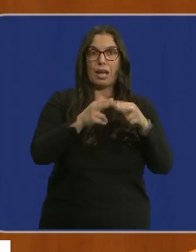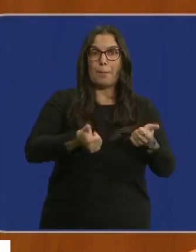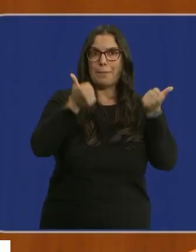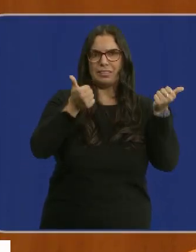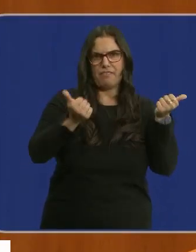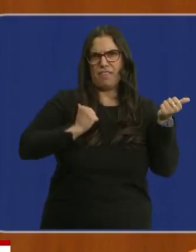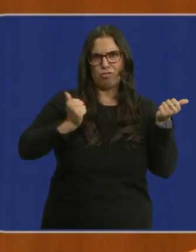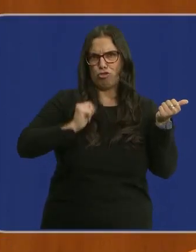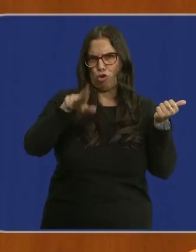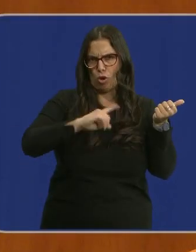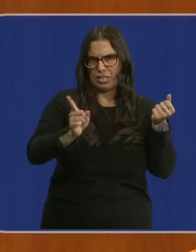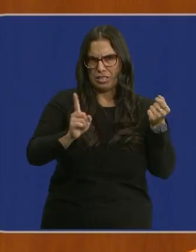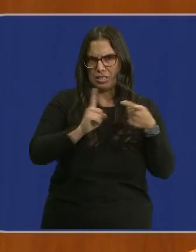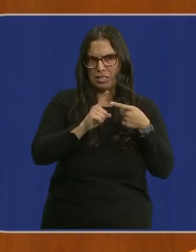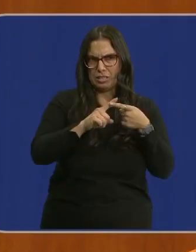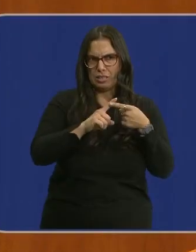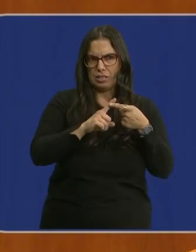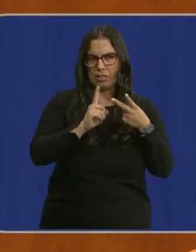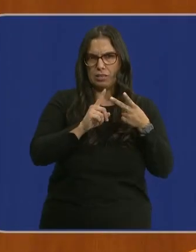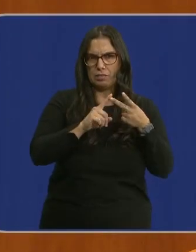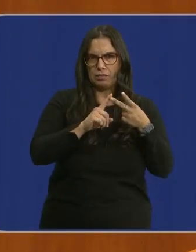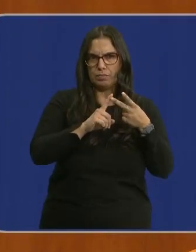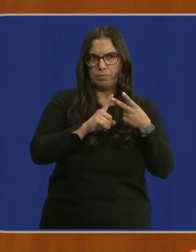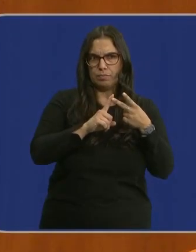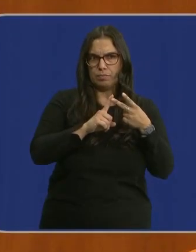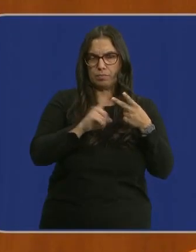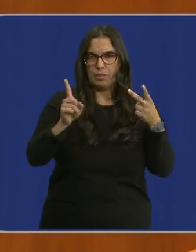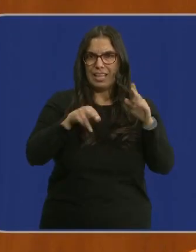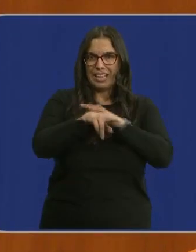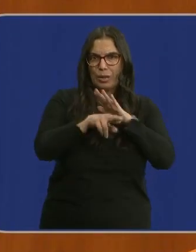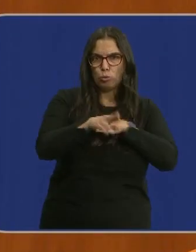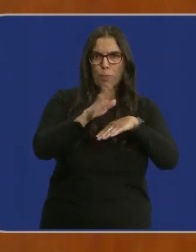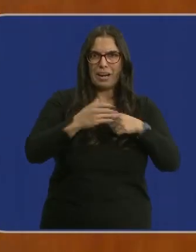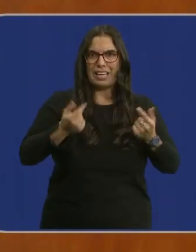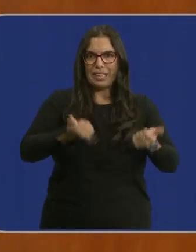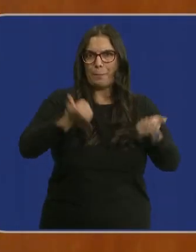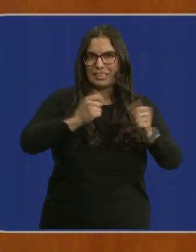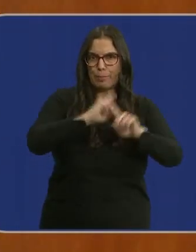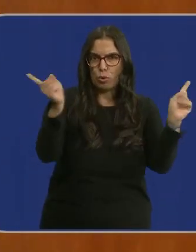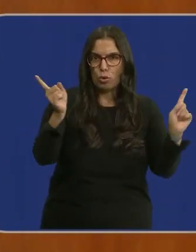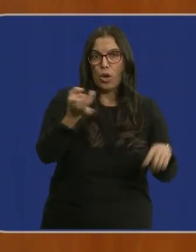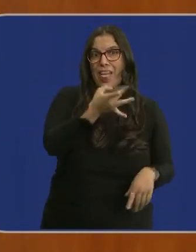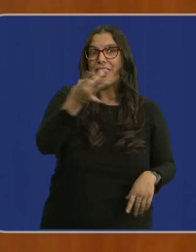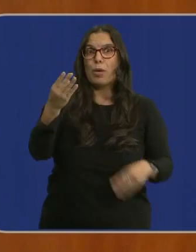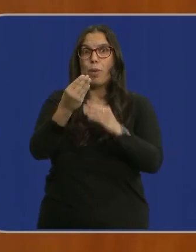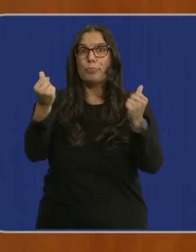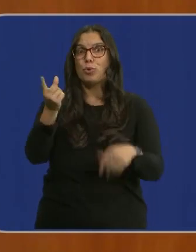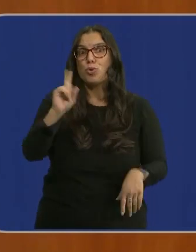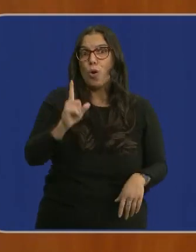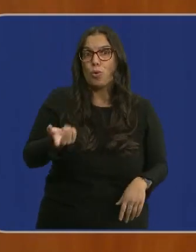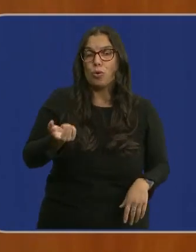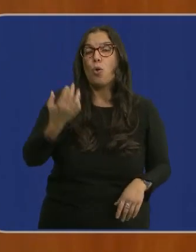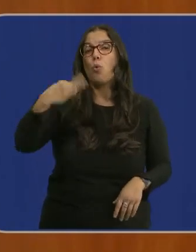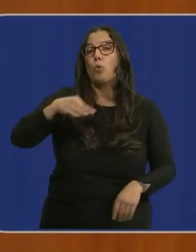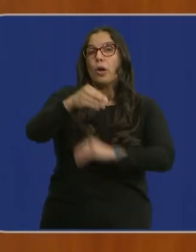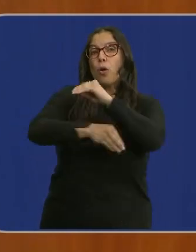es falso. No supone ni en ningún caso mayores recursos para gastar. La deuda no desaparece. Lo único que